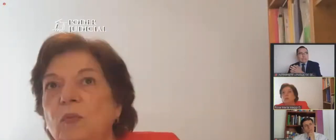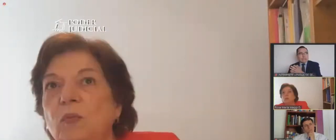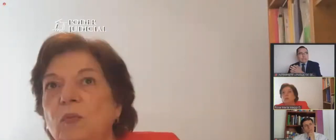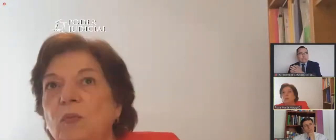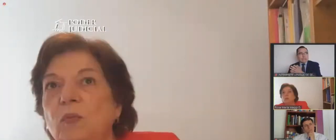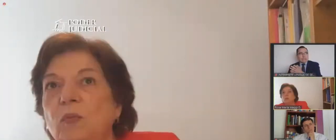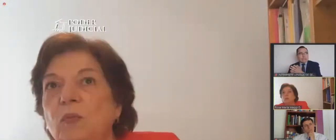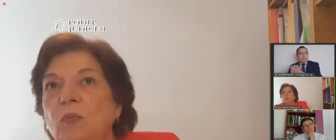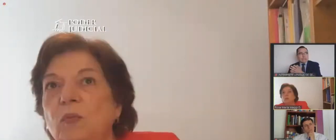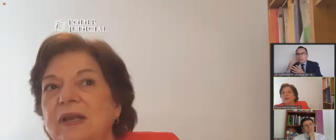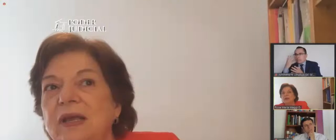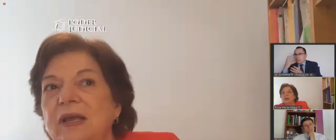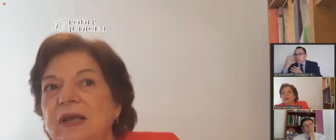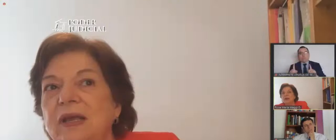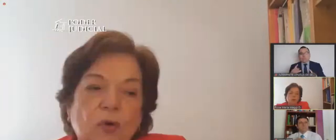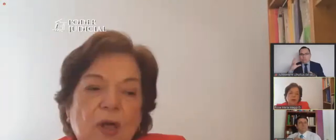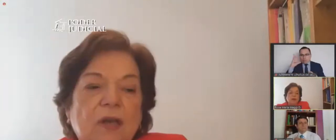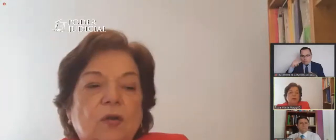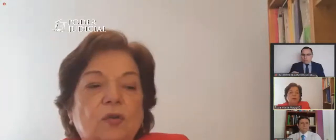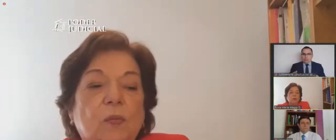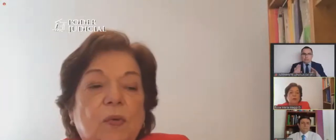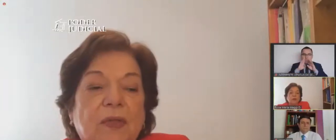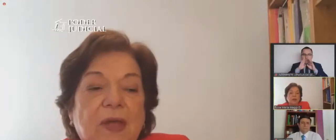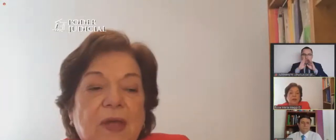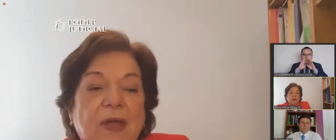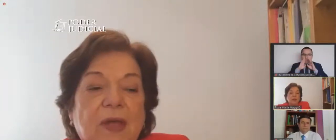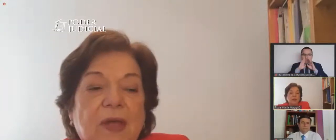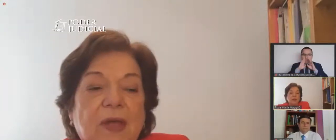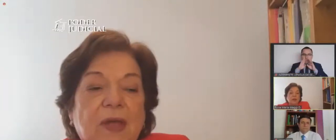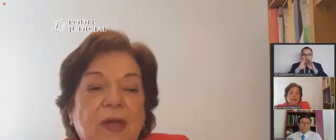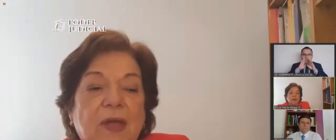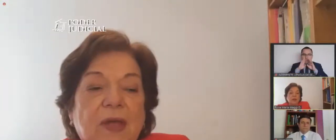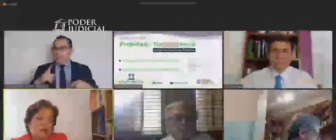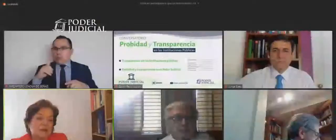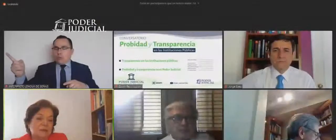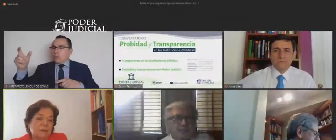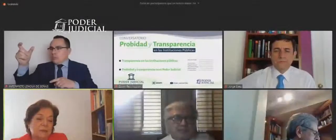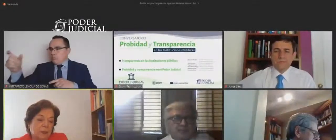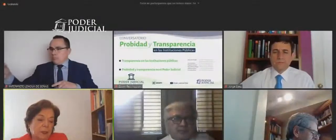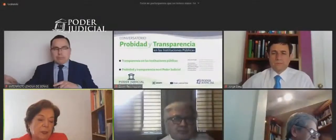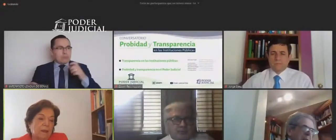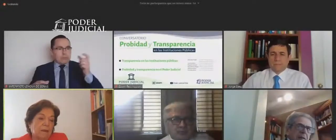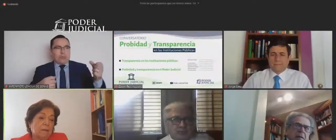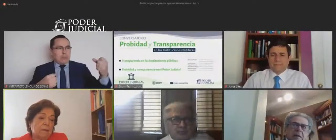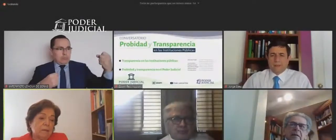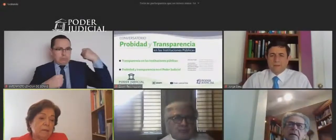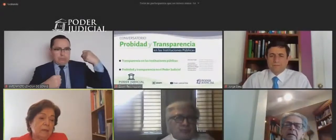interés ni el interés de otro poder ni de otras personas.